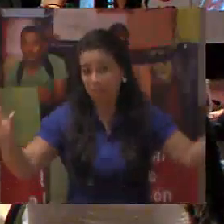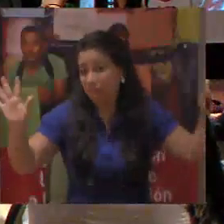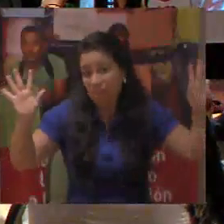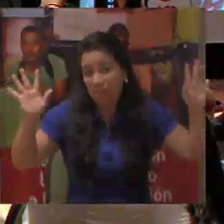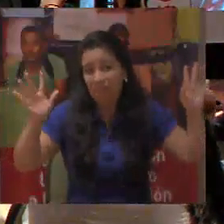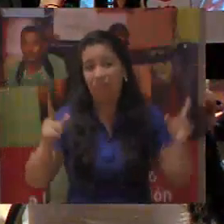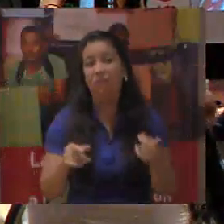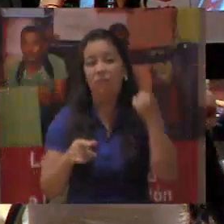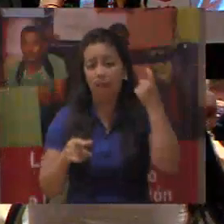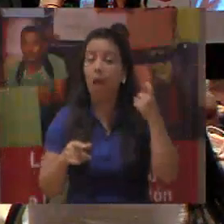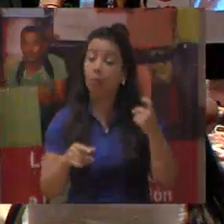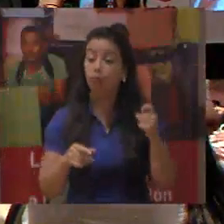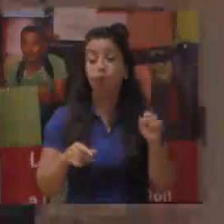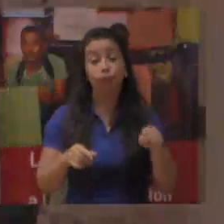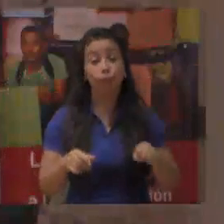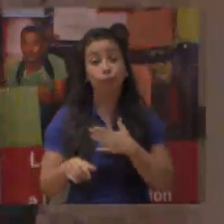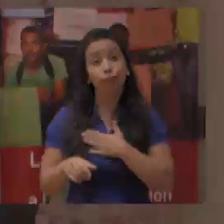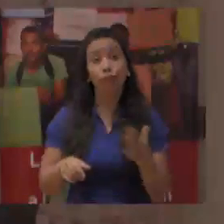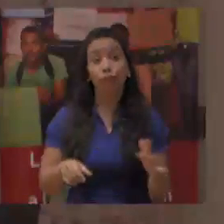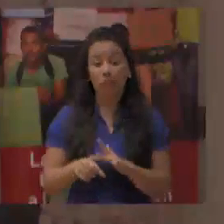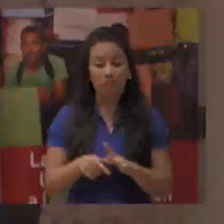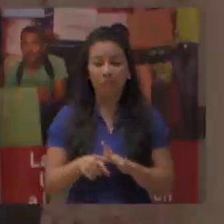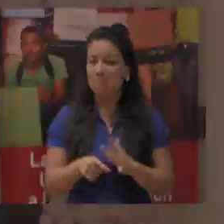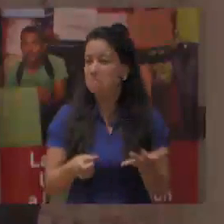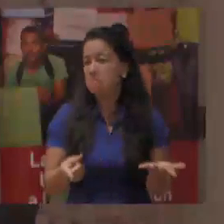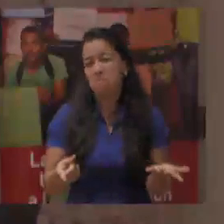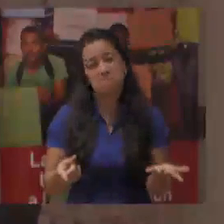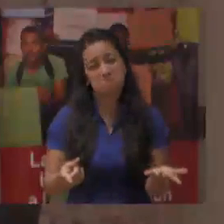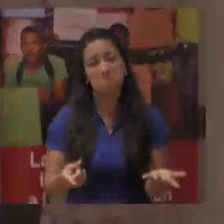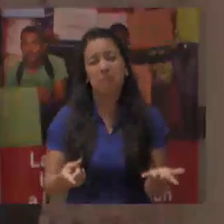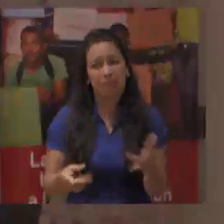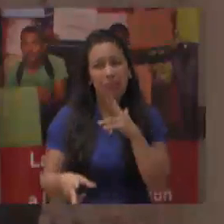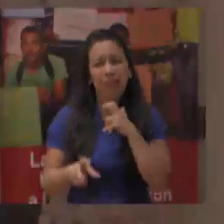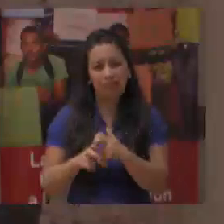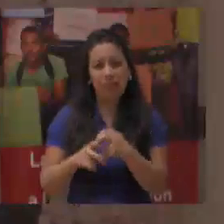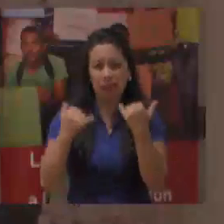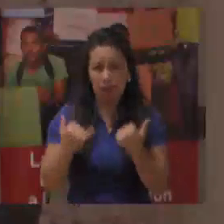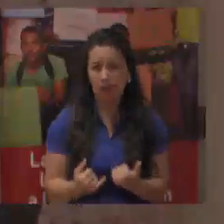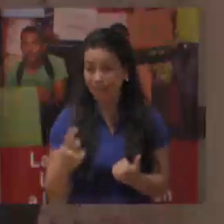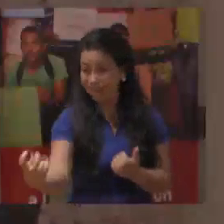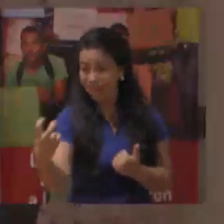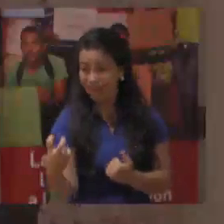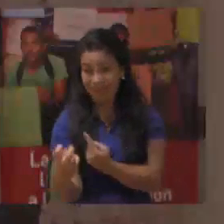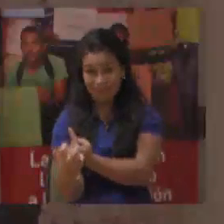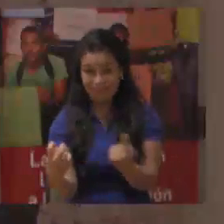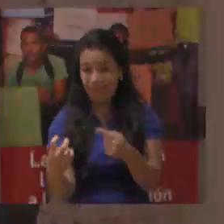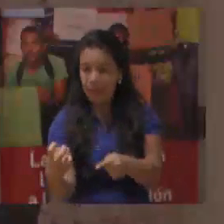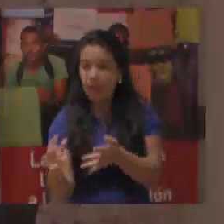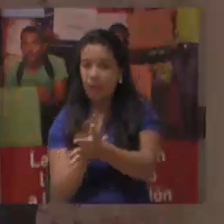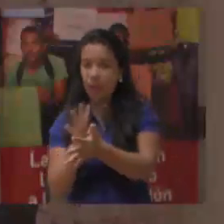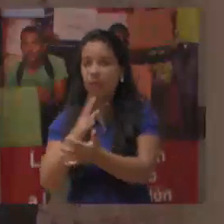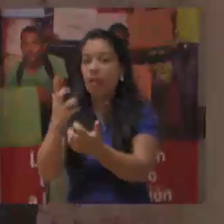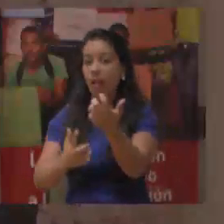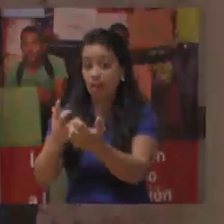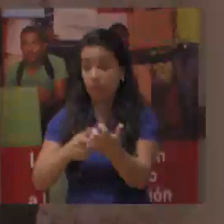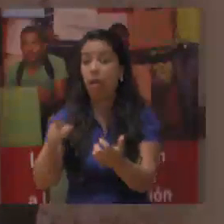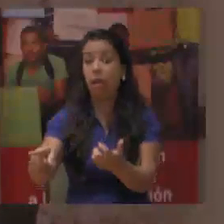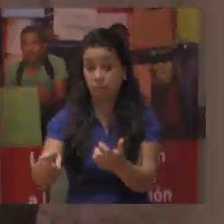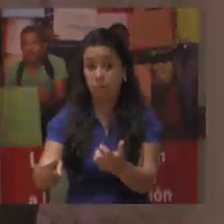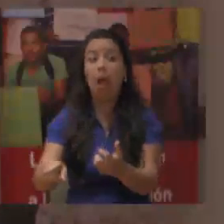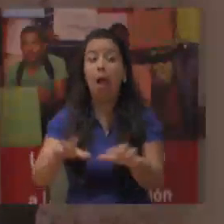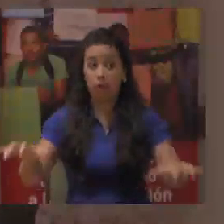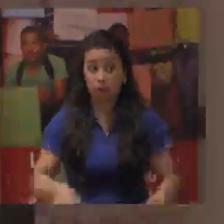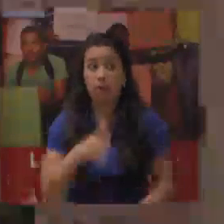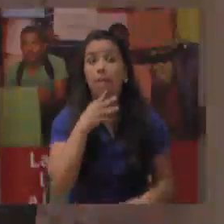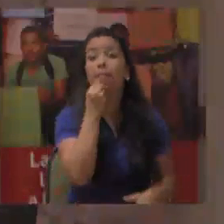vuelve práctica, la cosa es más compleja. Acá en primera fila tenemos un ejemplo de un empresario que sí lo volvió a acción, de un